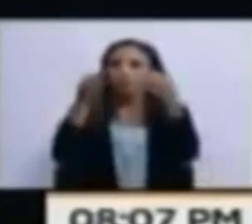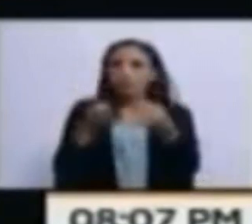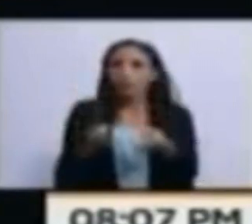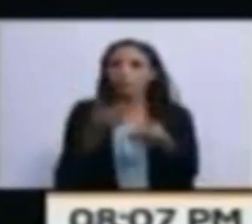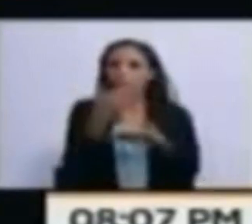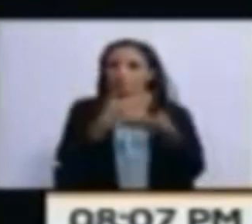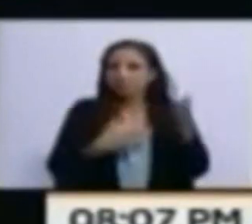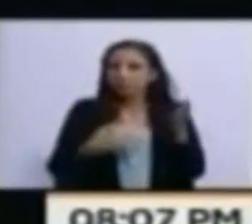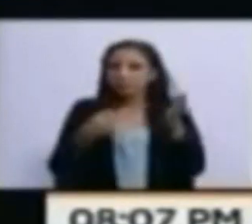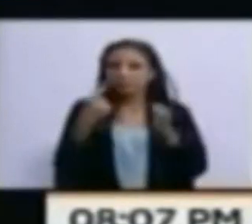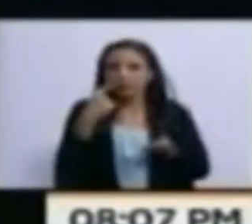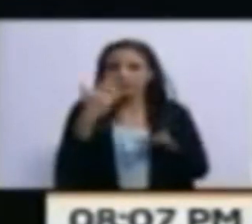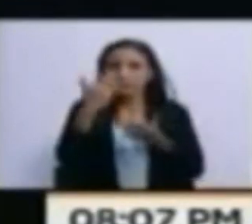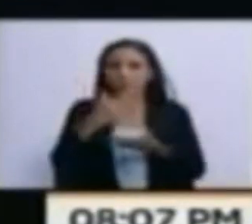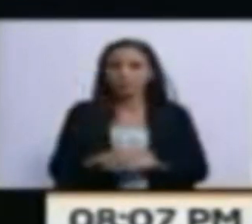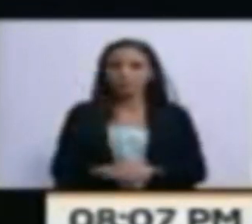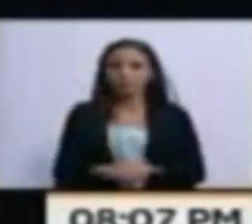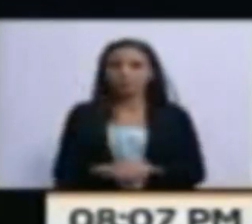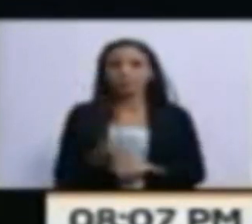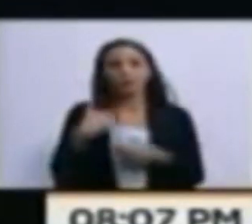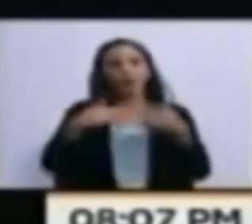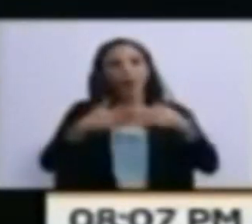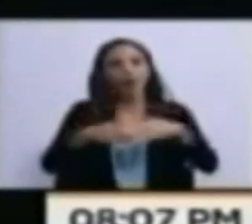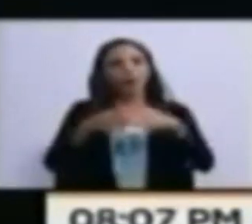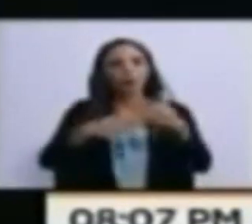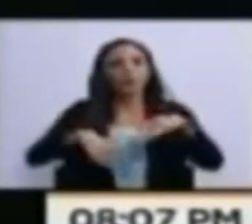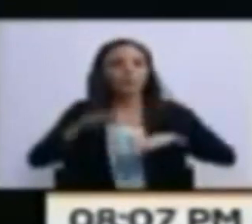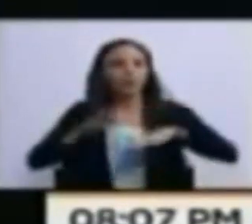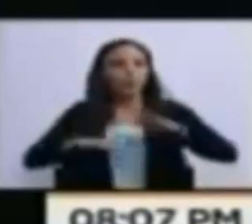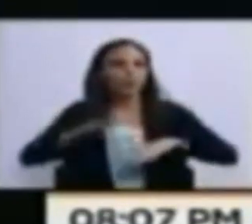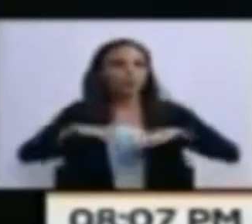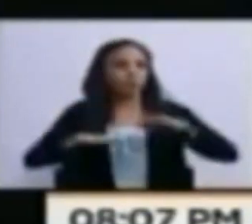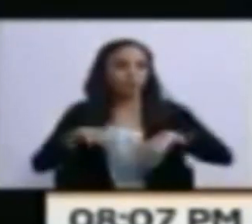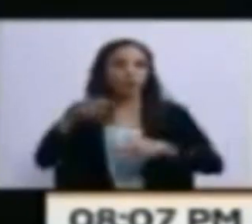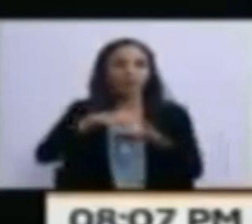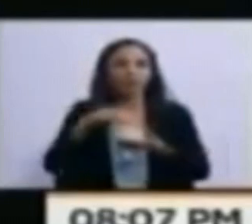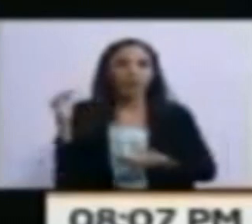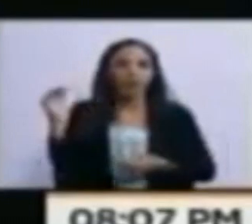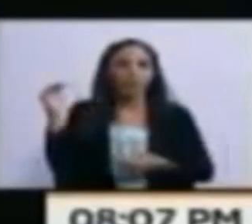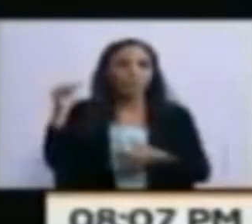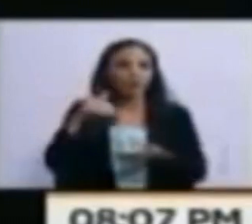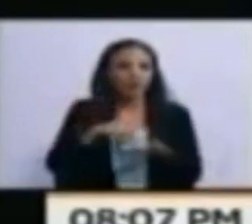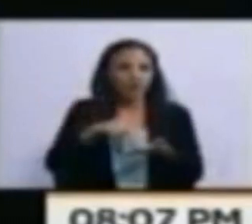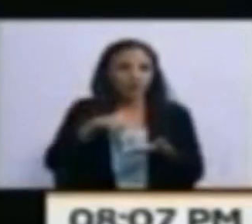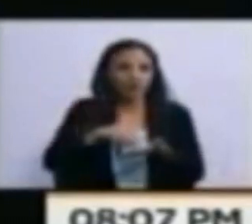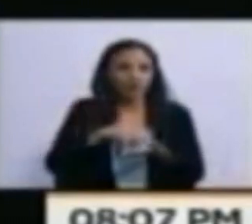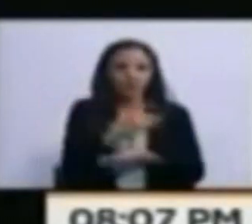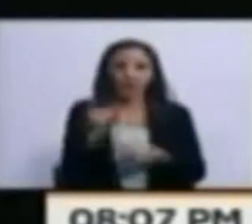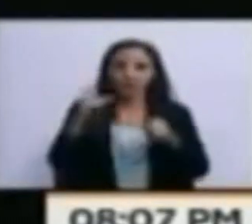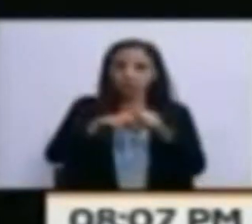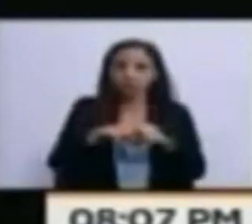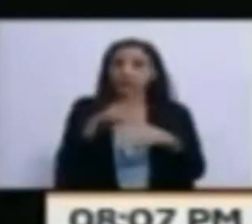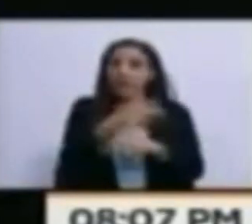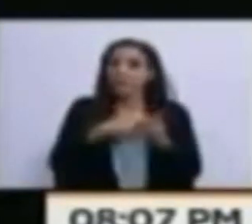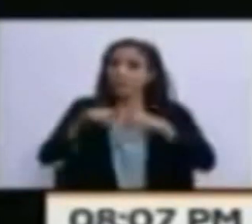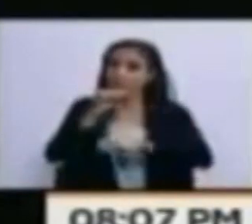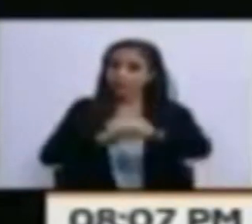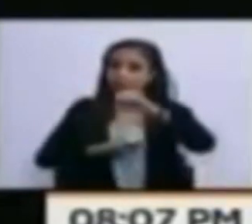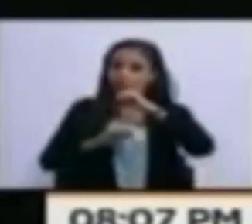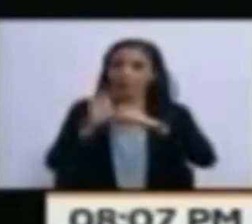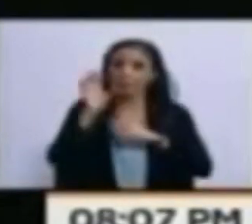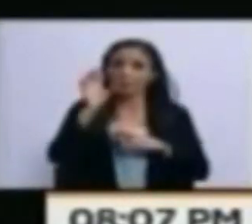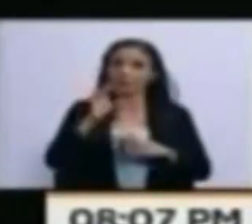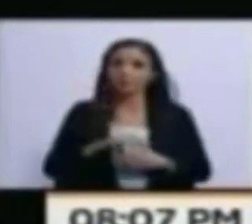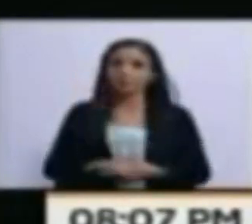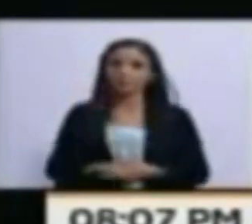esta acción se desarrolla en las costas de barlovento estado miranda con el objetivo de incorporarse a la lucha guerrillera otro hecho